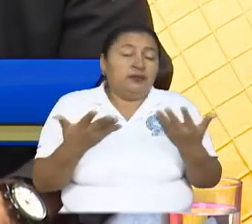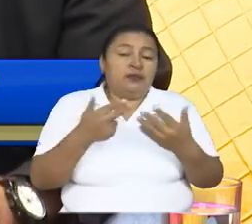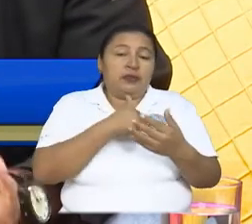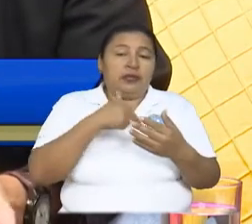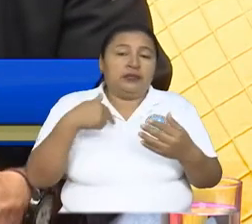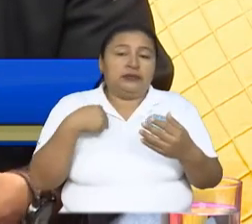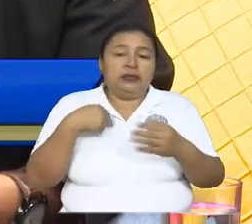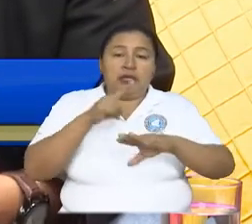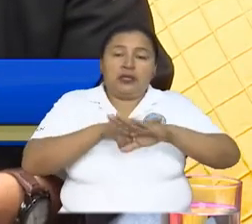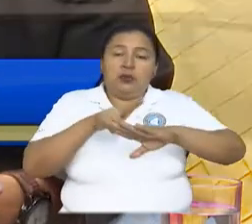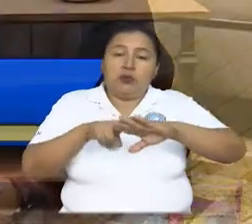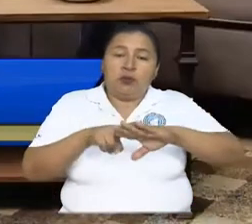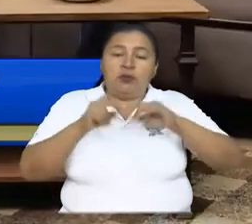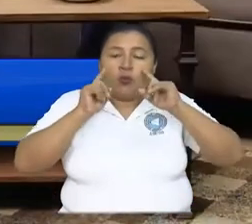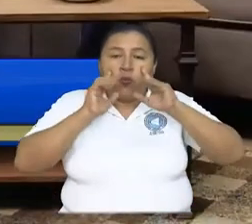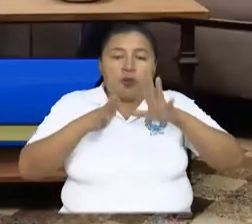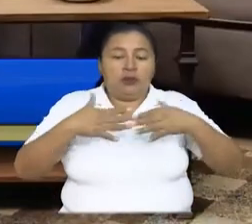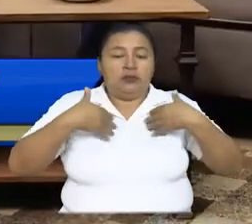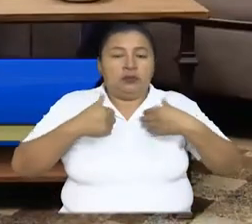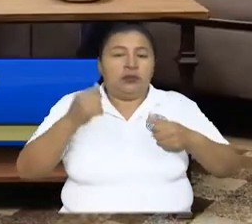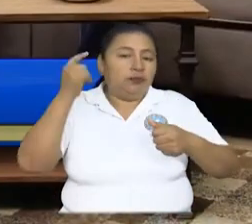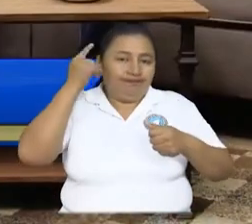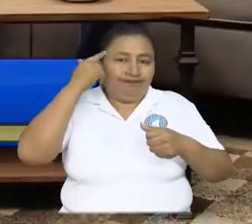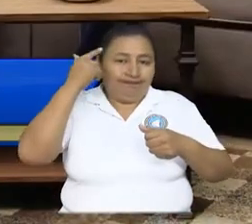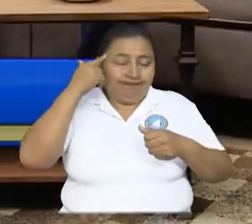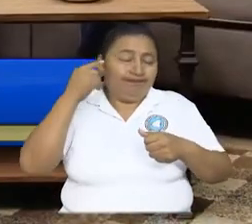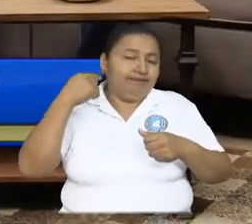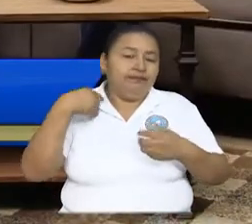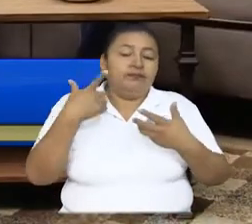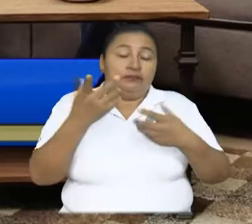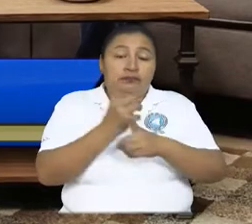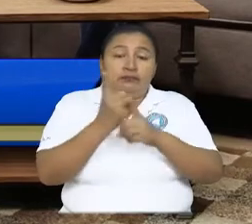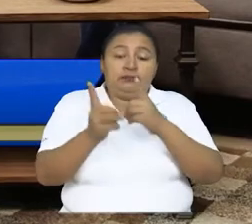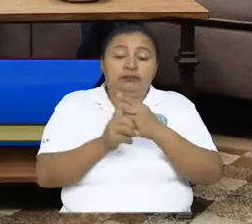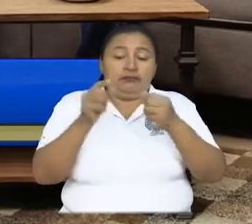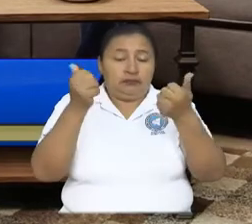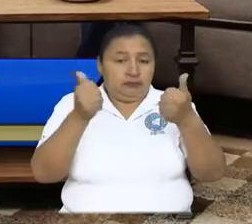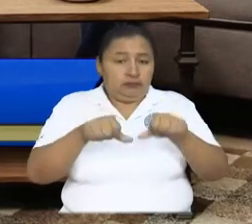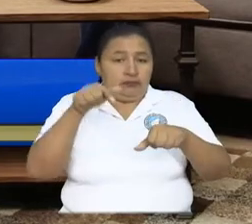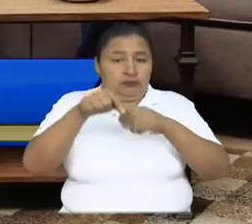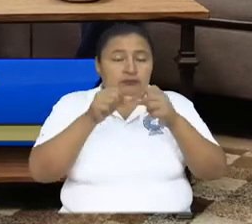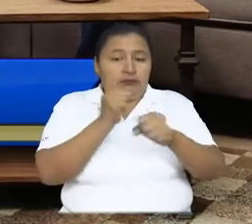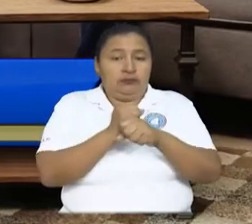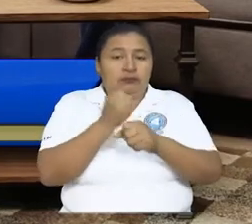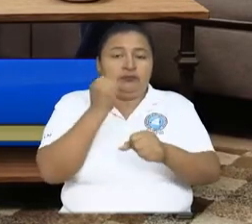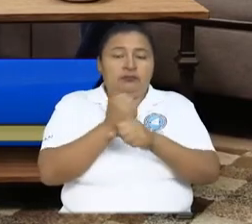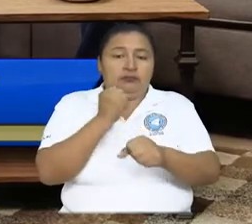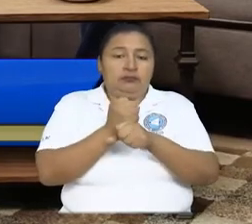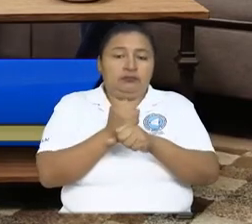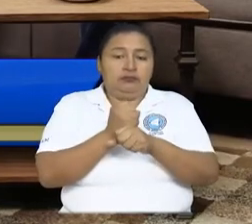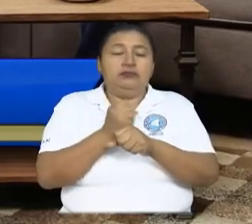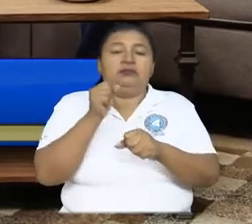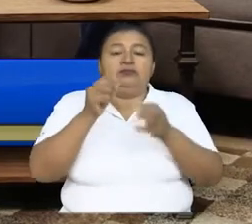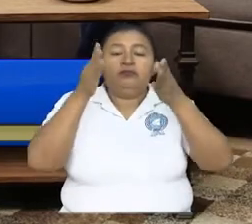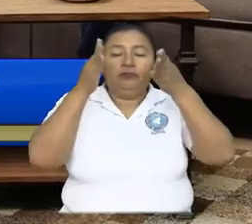de la norma de cuidado tenemos que aprobar este año trabajando la de servicios de salud verdad